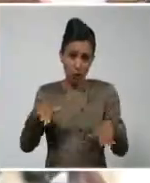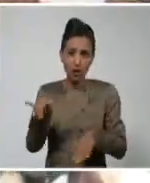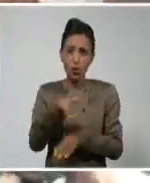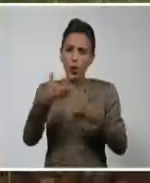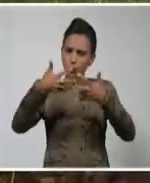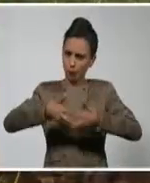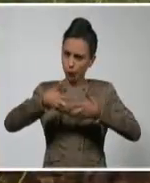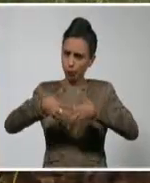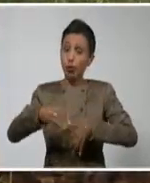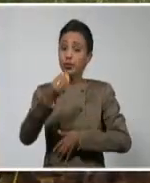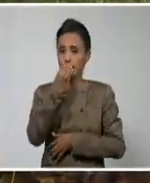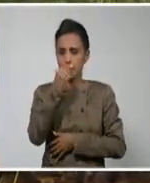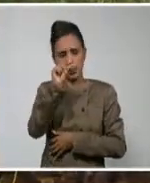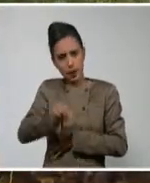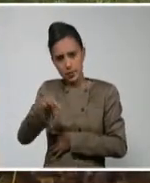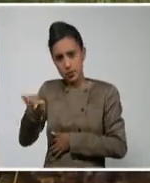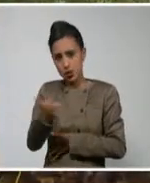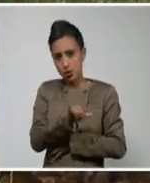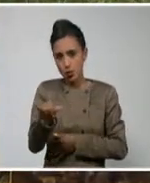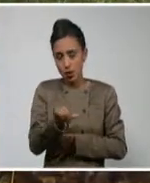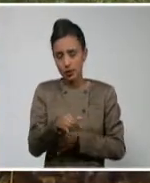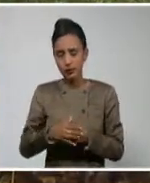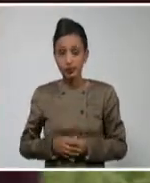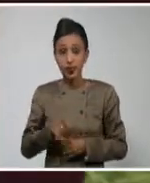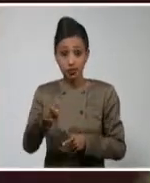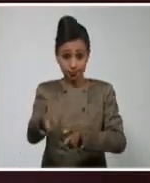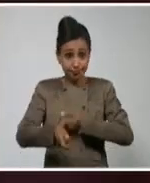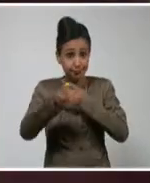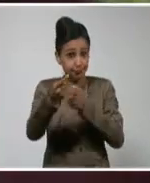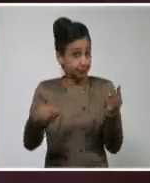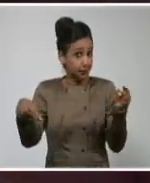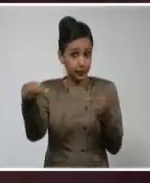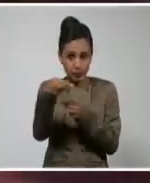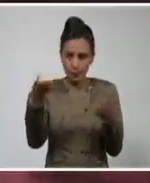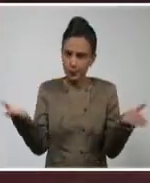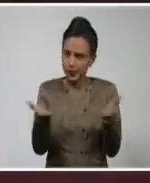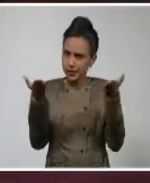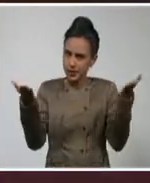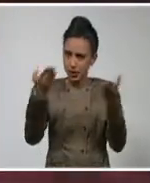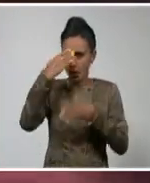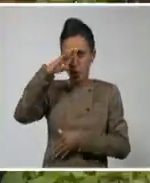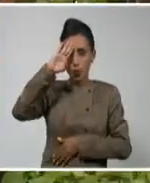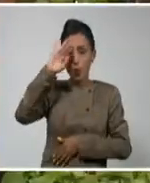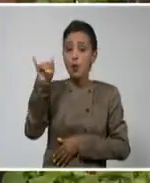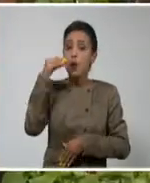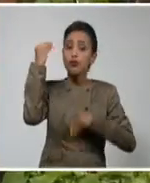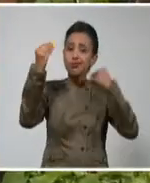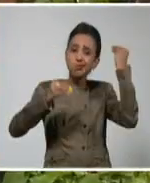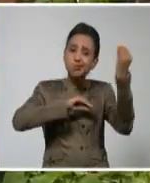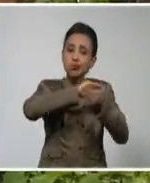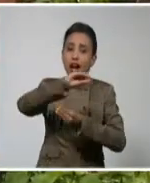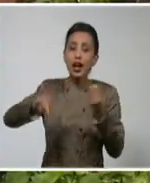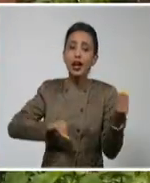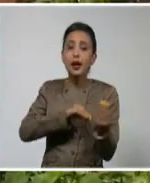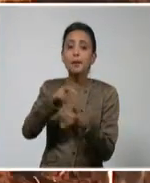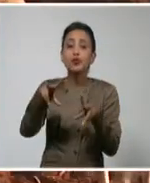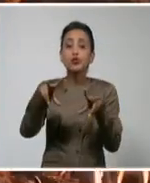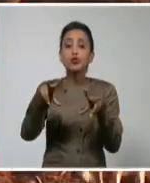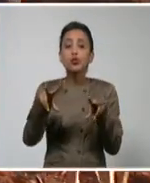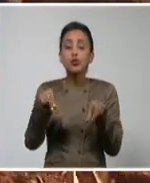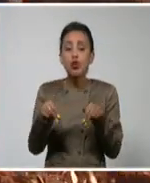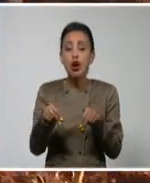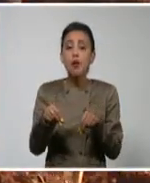de alimentos. El sector agrícola, decisivo para impulsar la economía del país, también analiza los cambios de las nuevas tarifas del